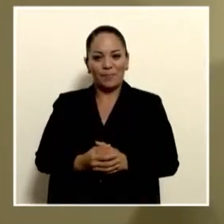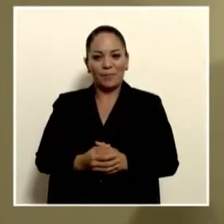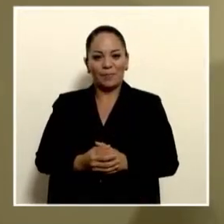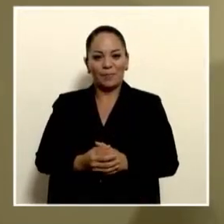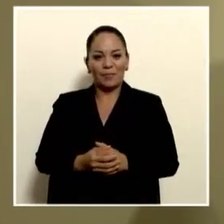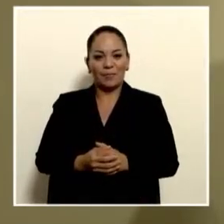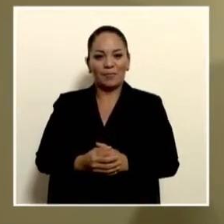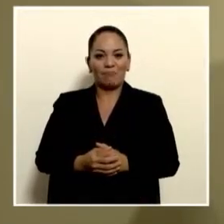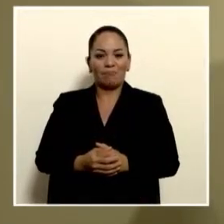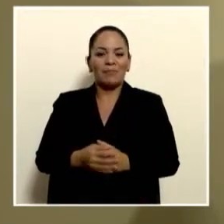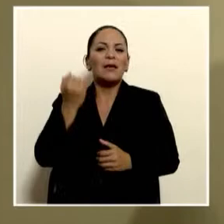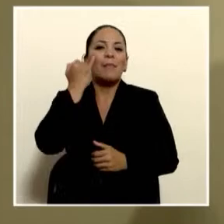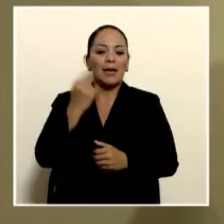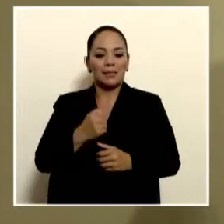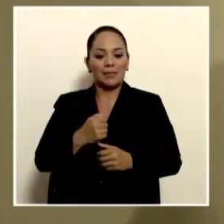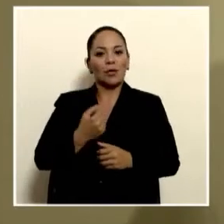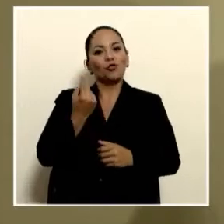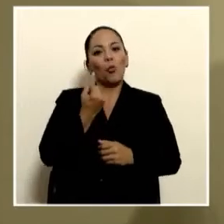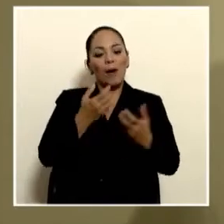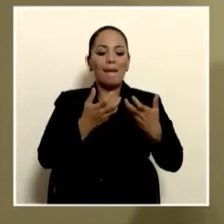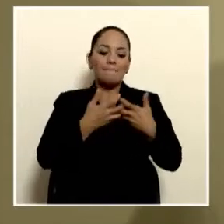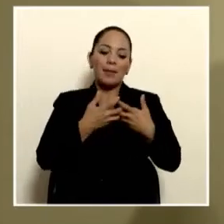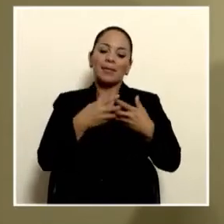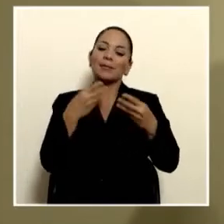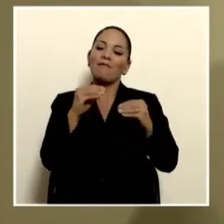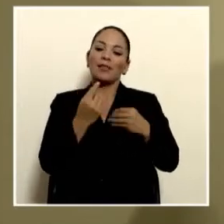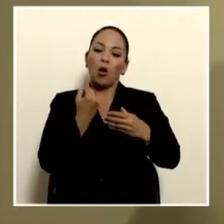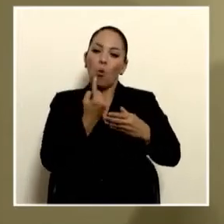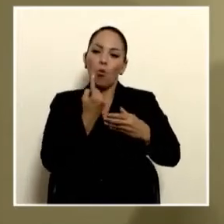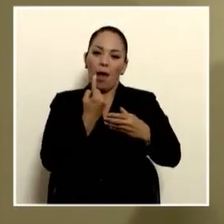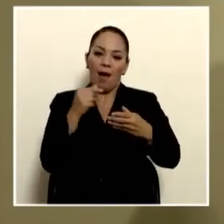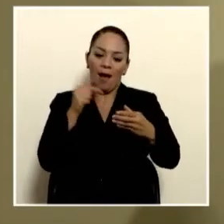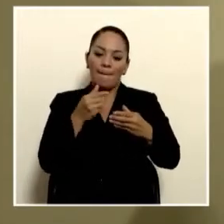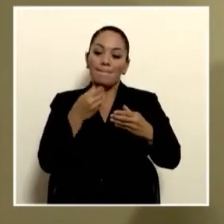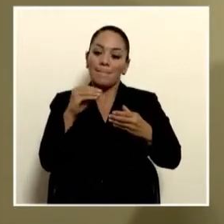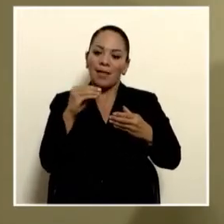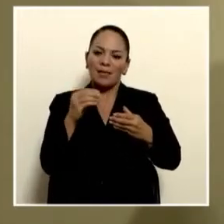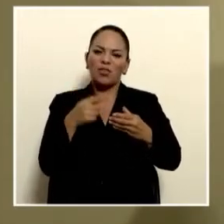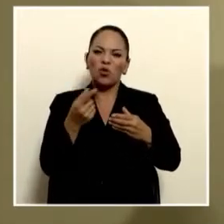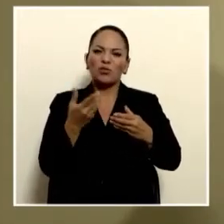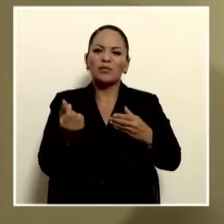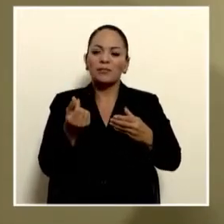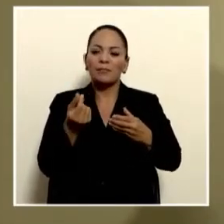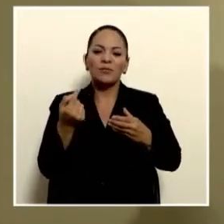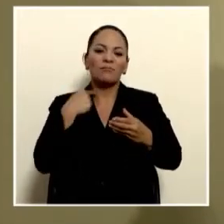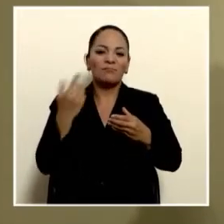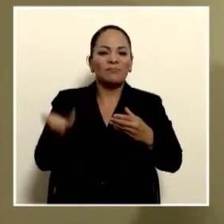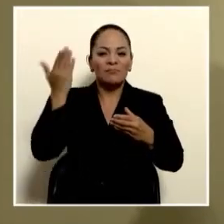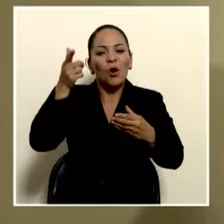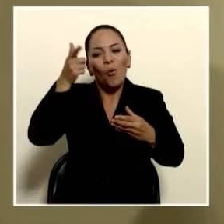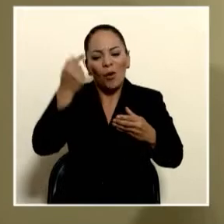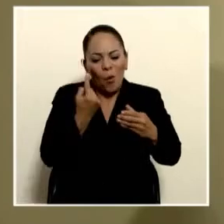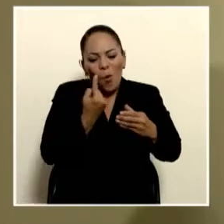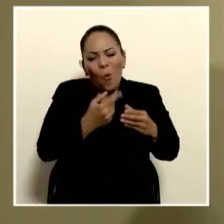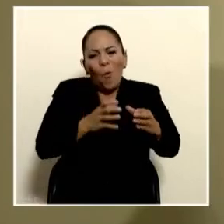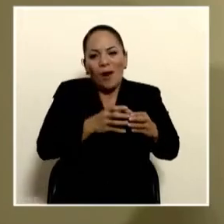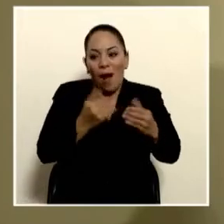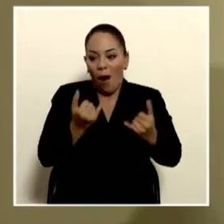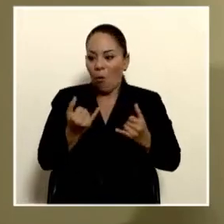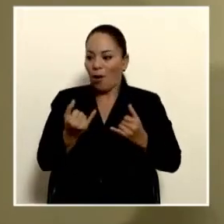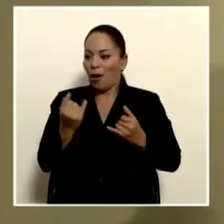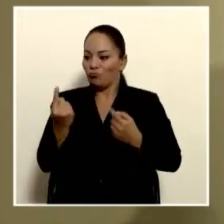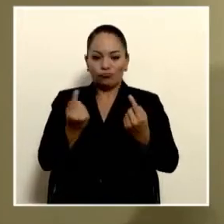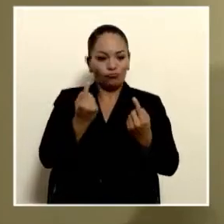solo yo le puedo vender, ¿a qué precio le vendo? Si podemos vender muchos, ¿a qué precio transaccionamos?